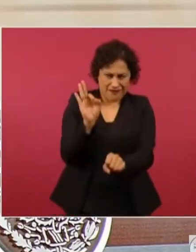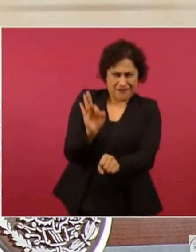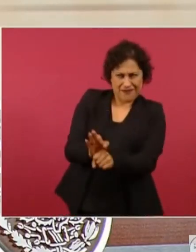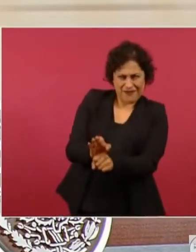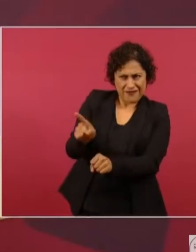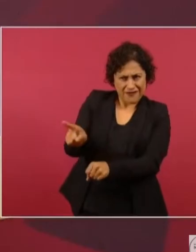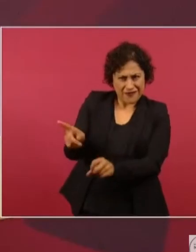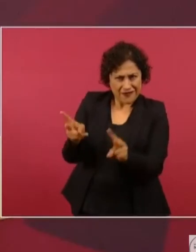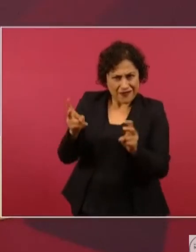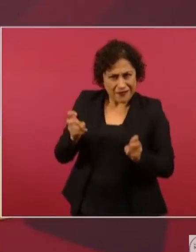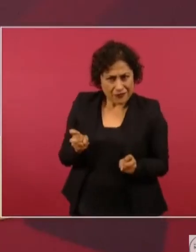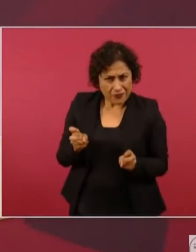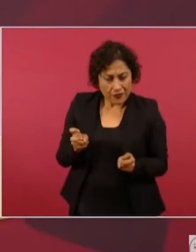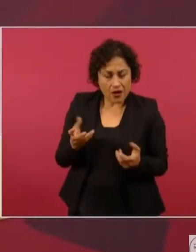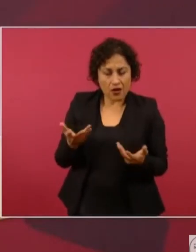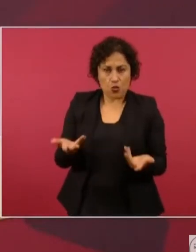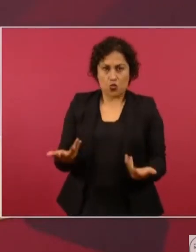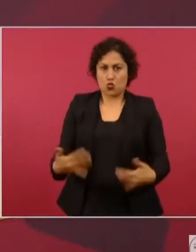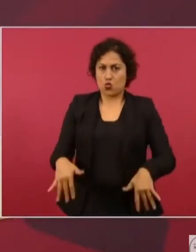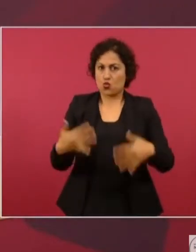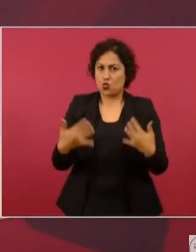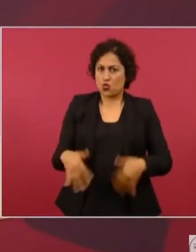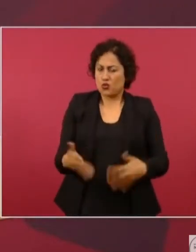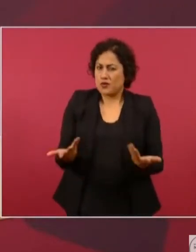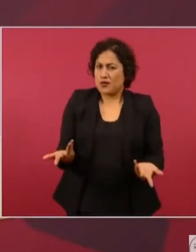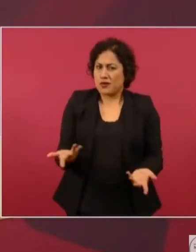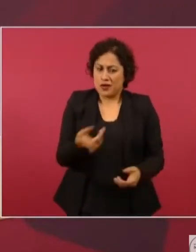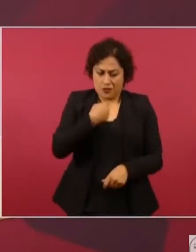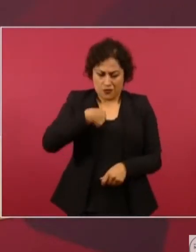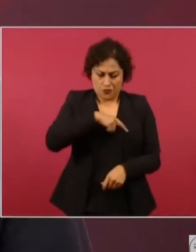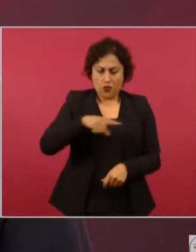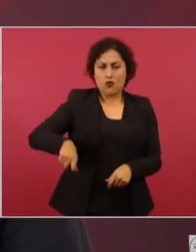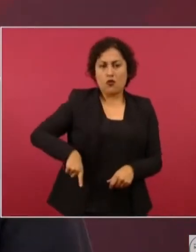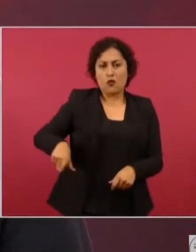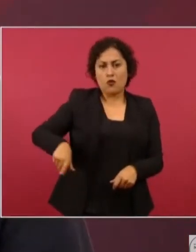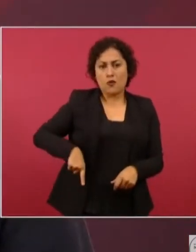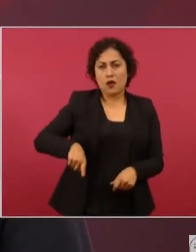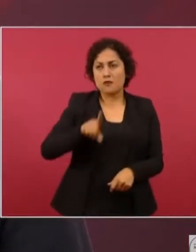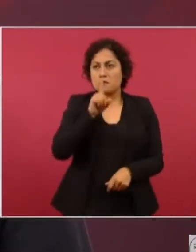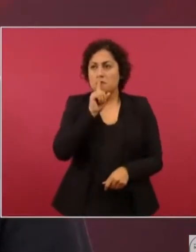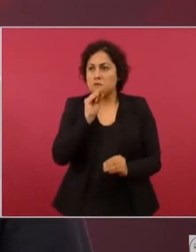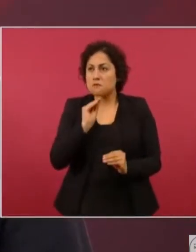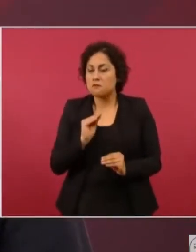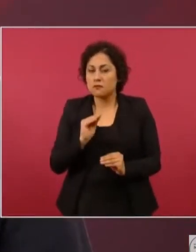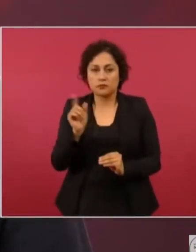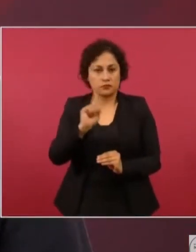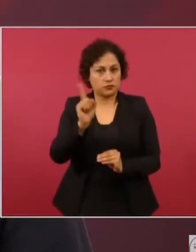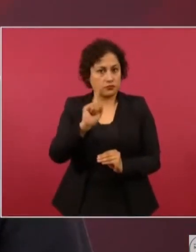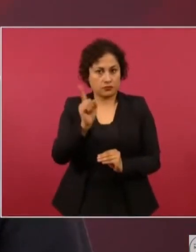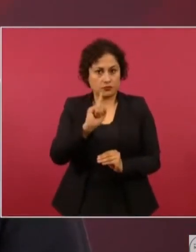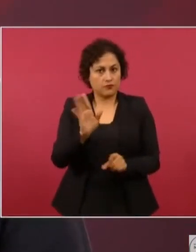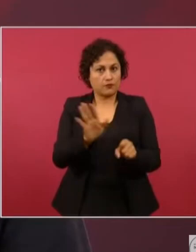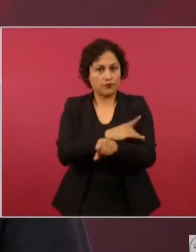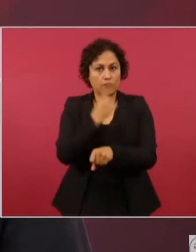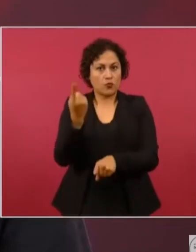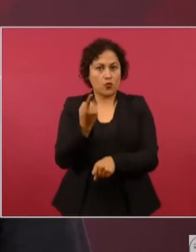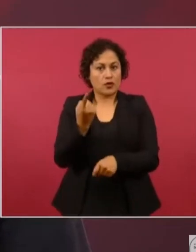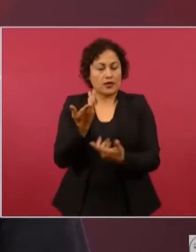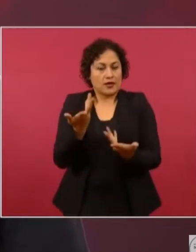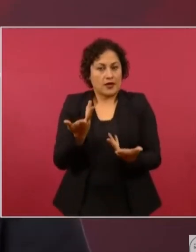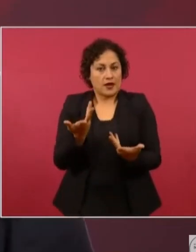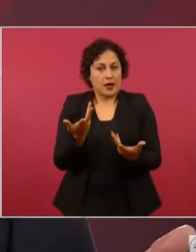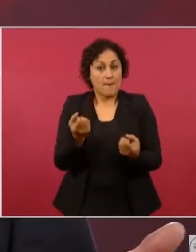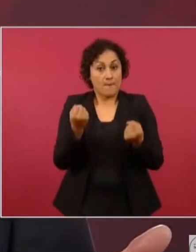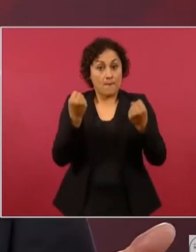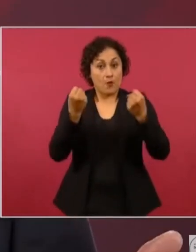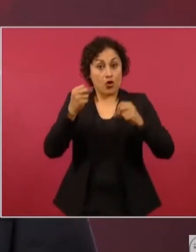puede callar frente a esto, porque pues, este no es un problema de colaboración entre poderes, este